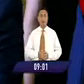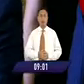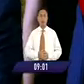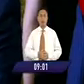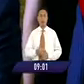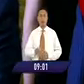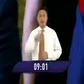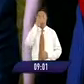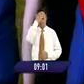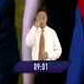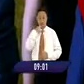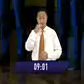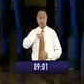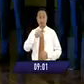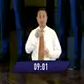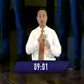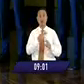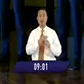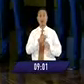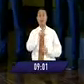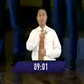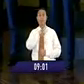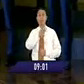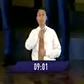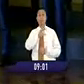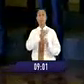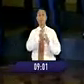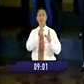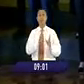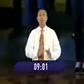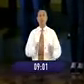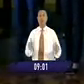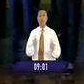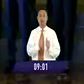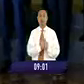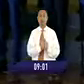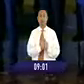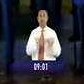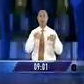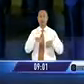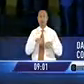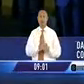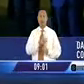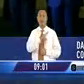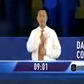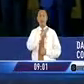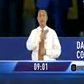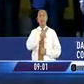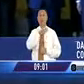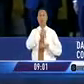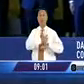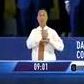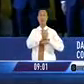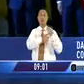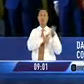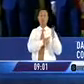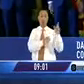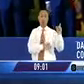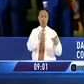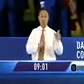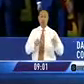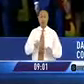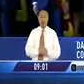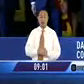Daniel Noboa confirmó los nombres de los 24 funcionarios quienes estarán al frente de las 24 carteras de Estado durante